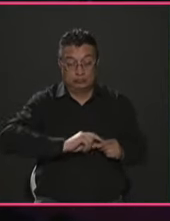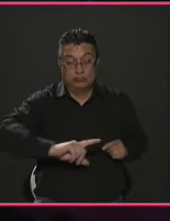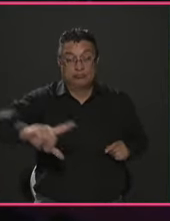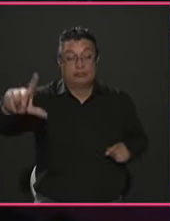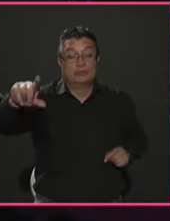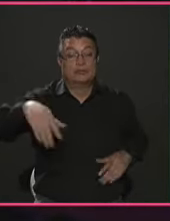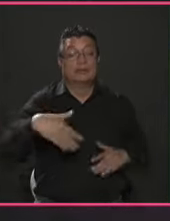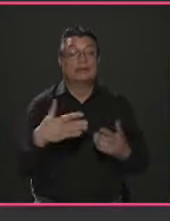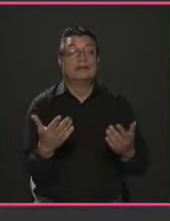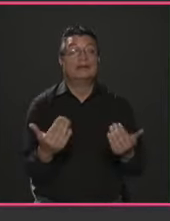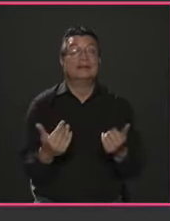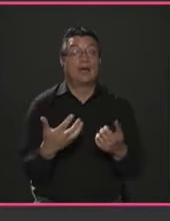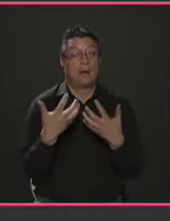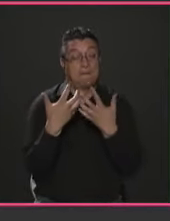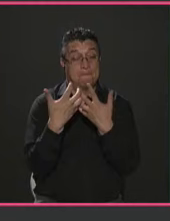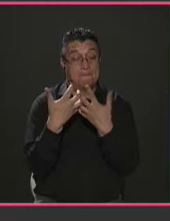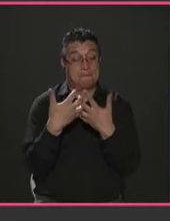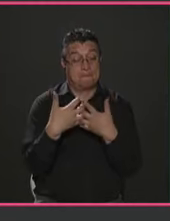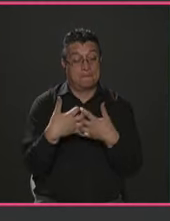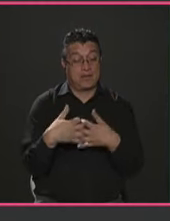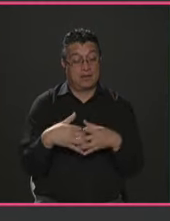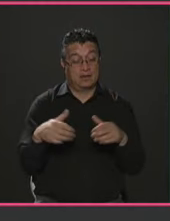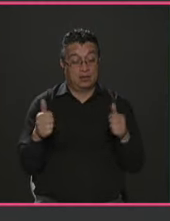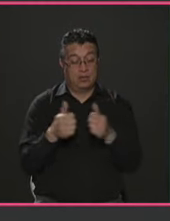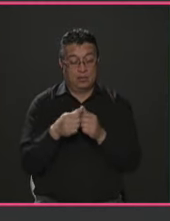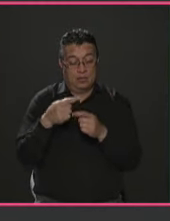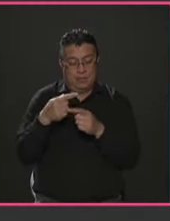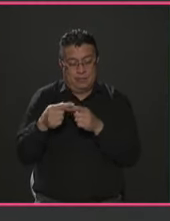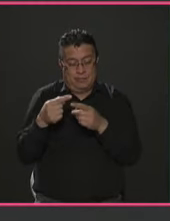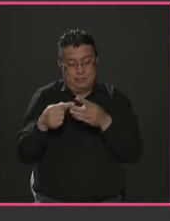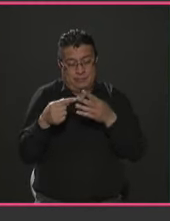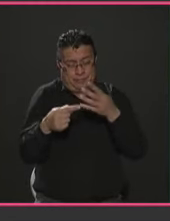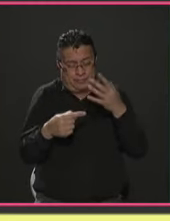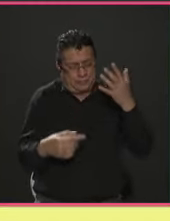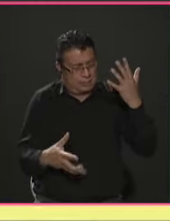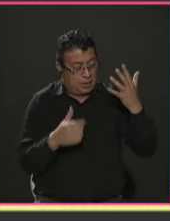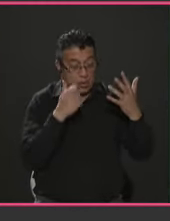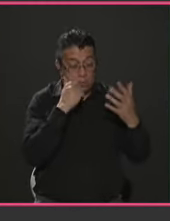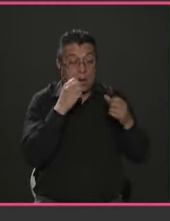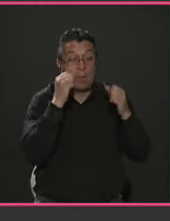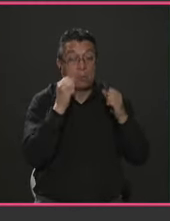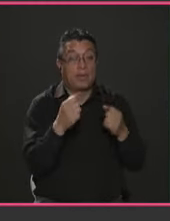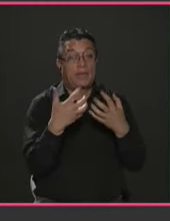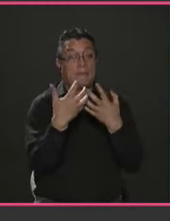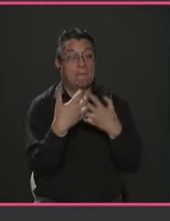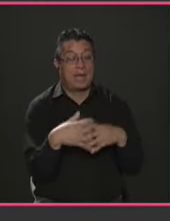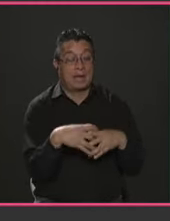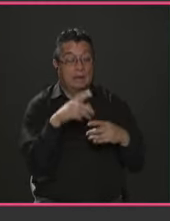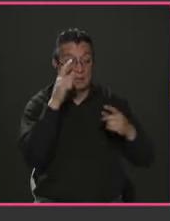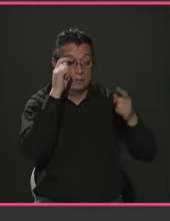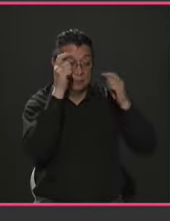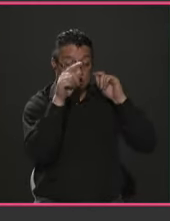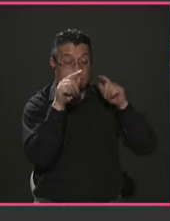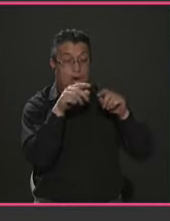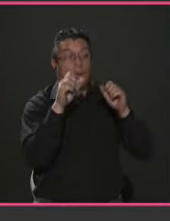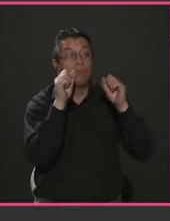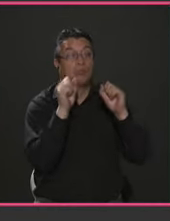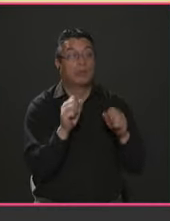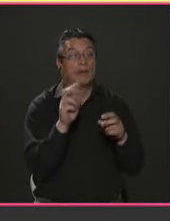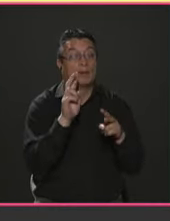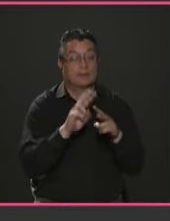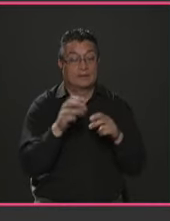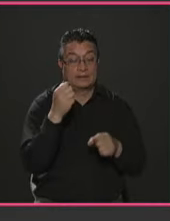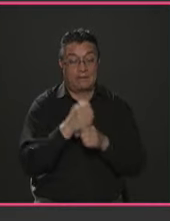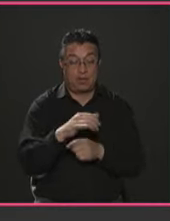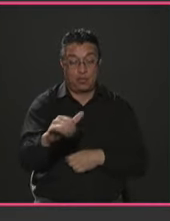la máquina dentro de toda esa cantidad de posibilidades que tiene el ser humano si tratáramos de llevarlo a la máquina sea capaz de hacer el trabajo